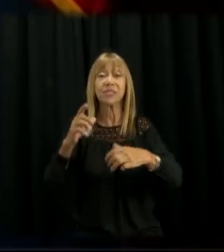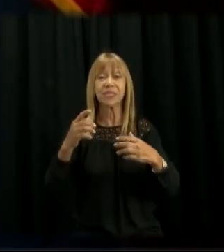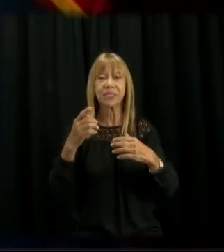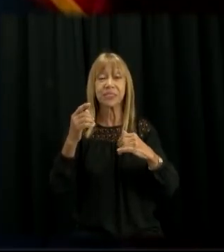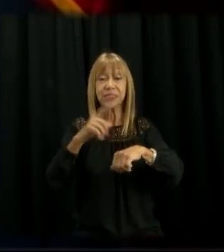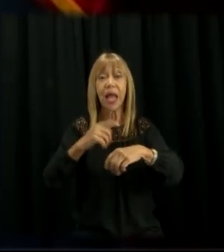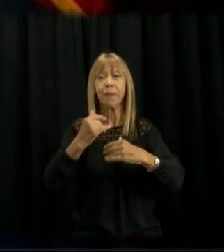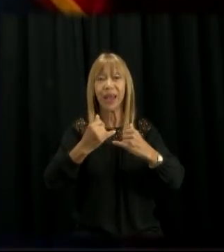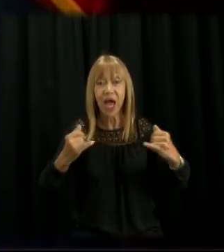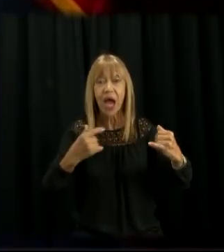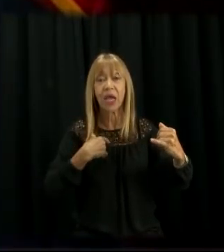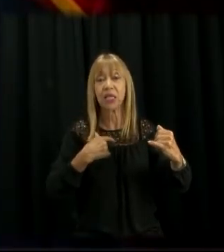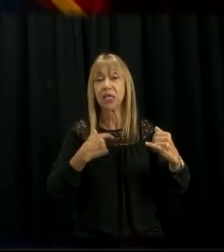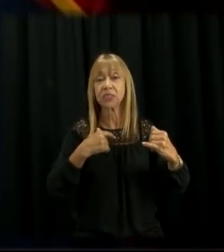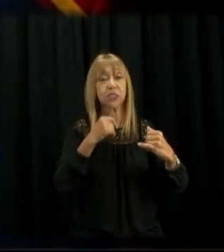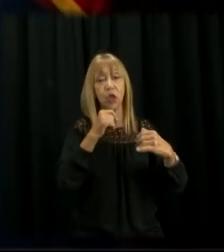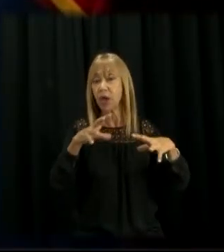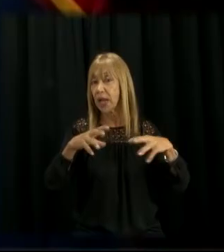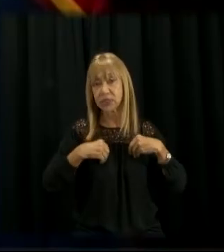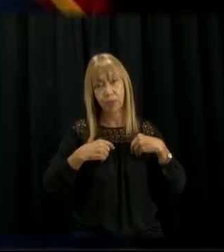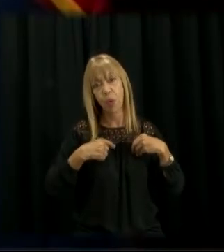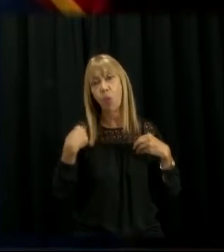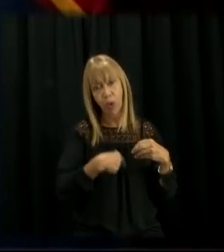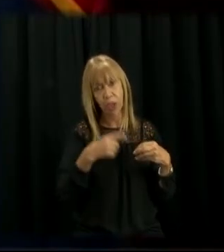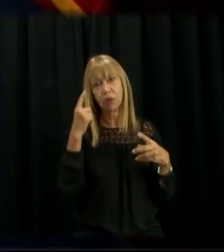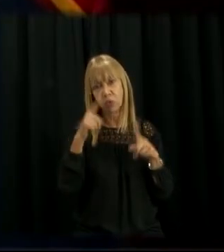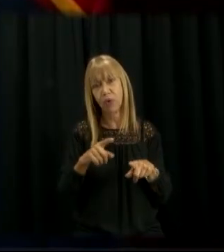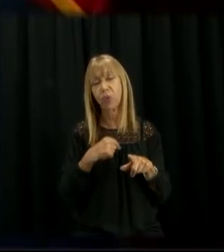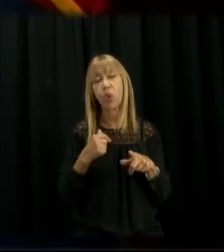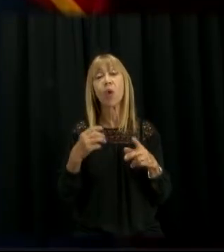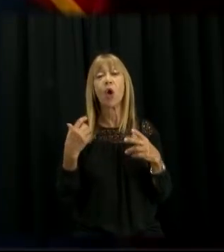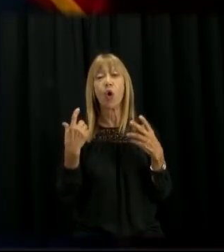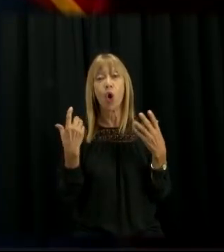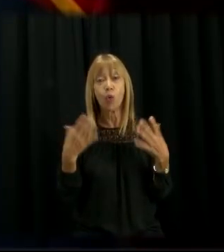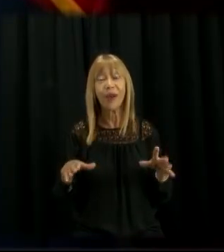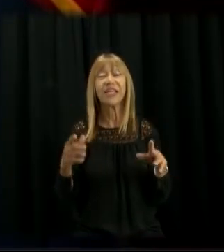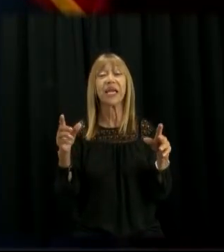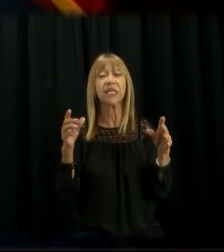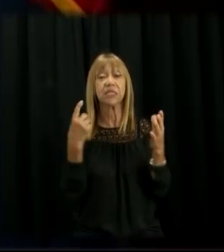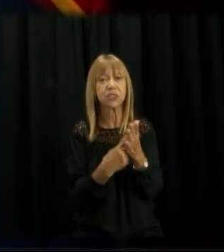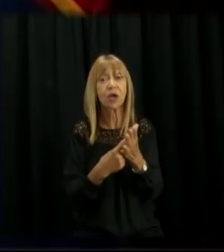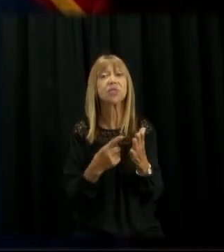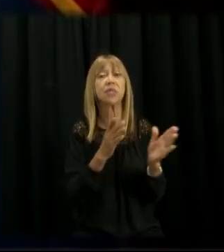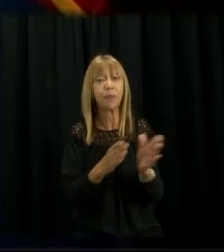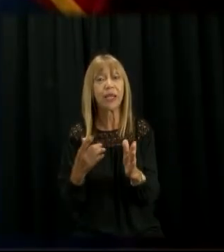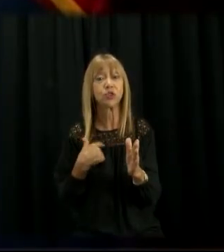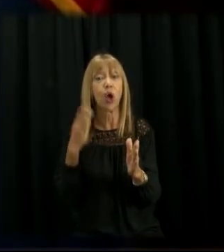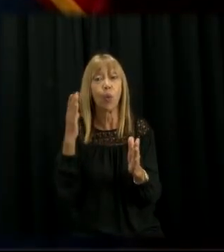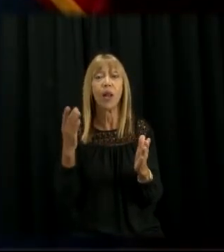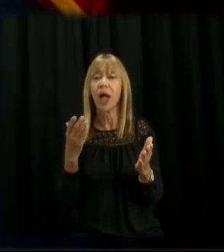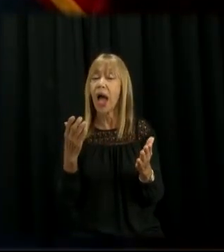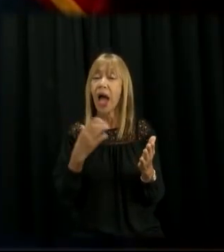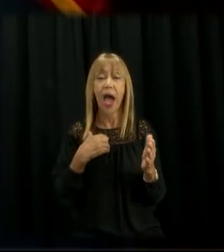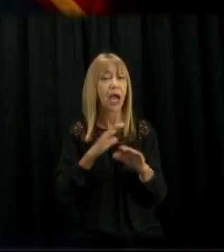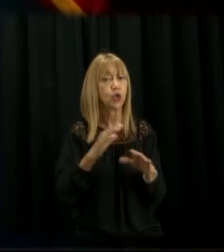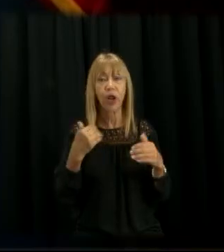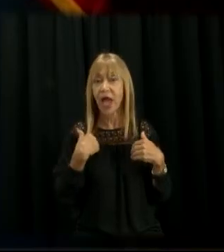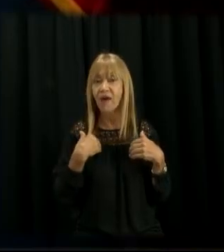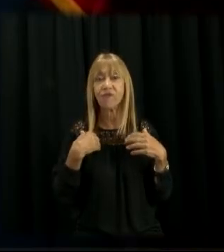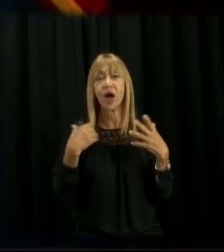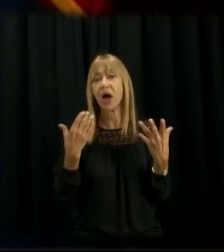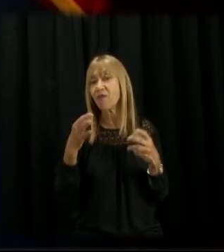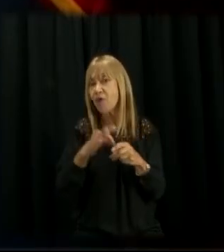sobre el itinerario que se presentó. No es aceptable, lo dijimos, y por eso estamos discutiendo el plan. Aunque no